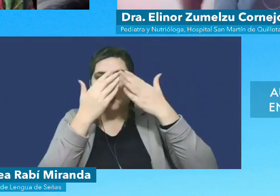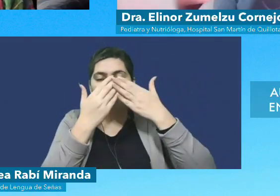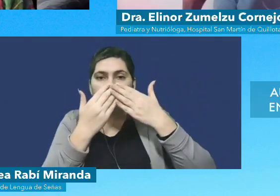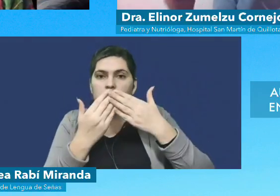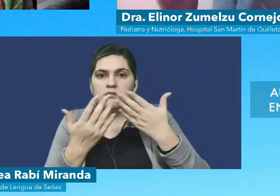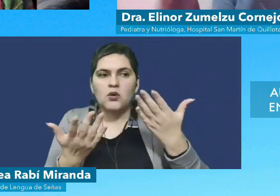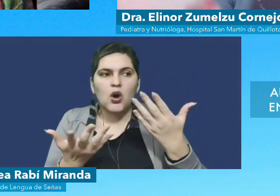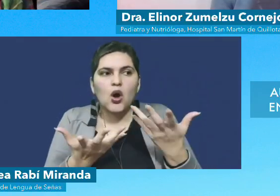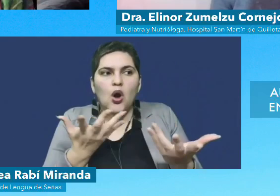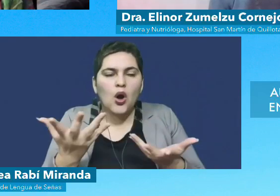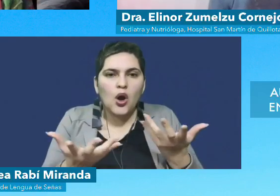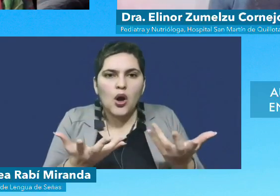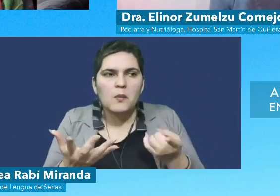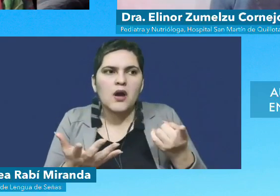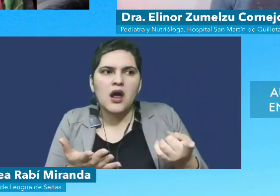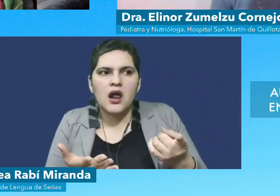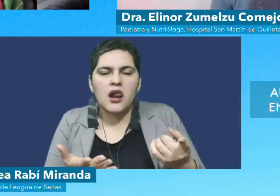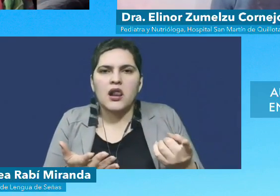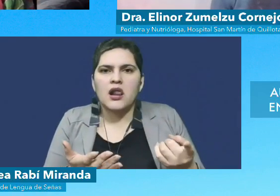no